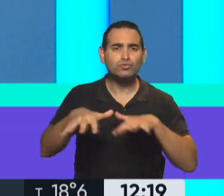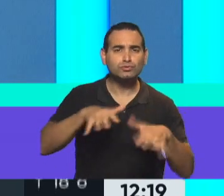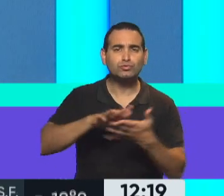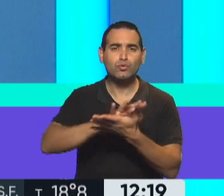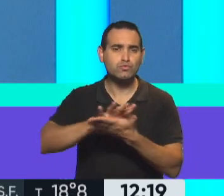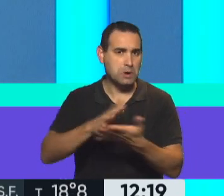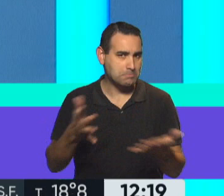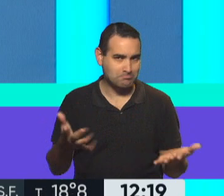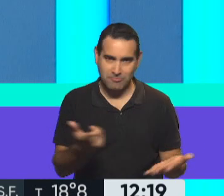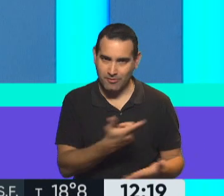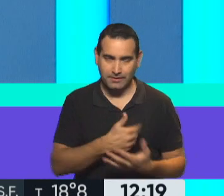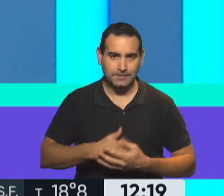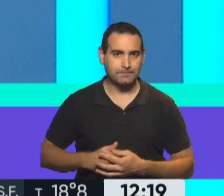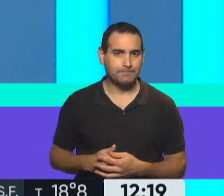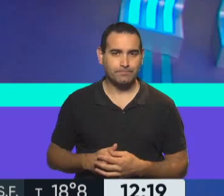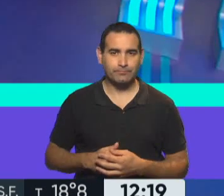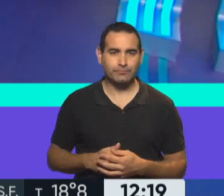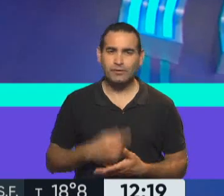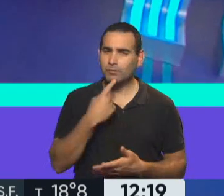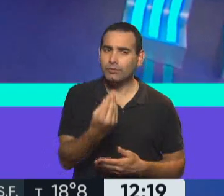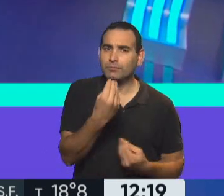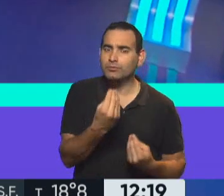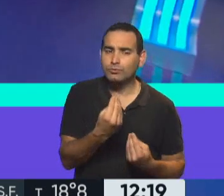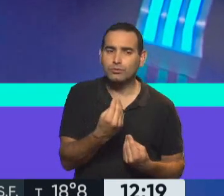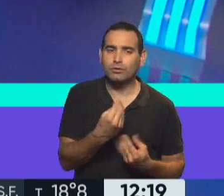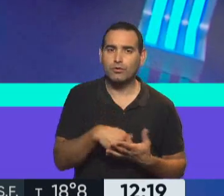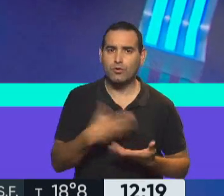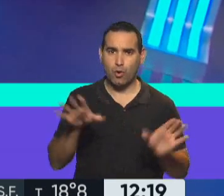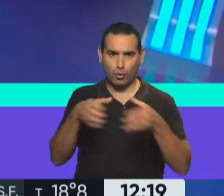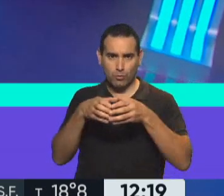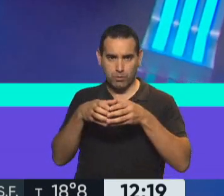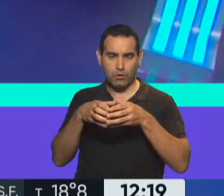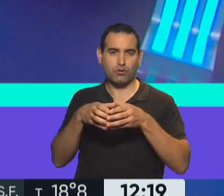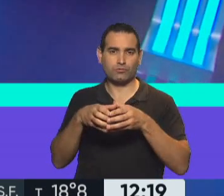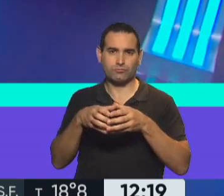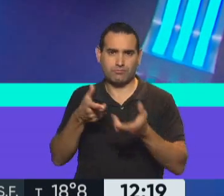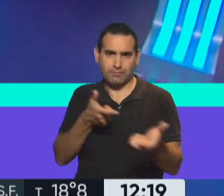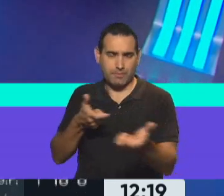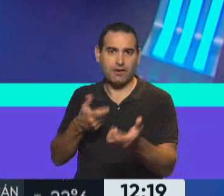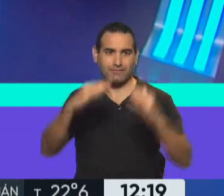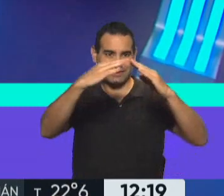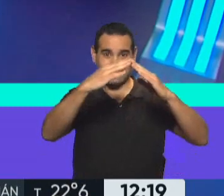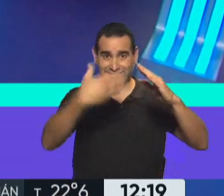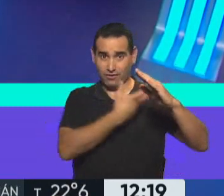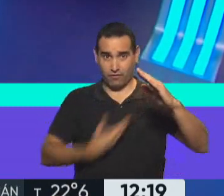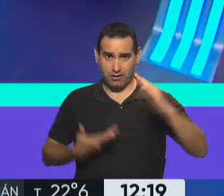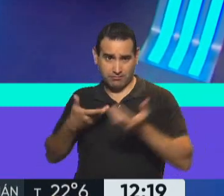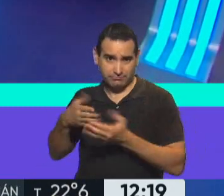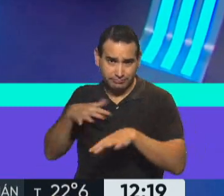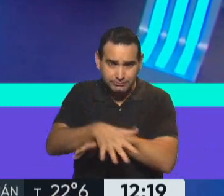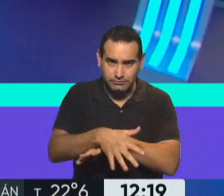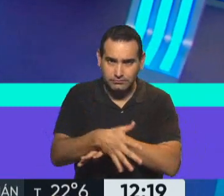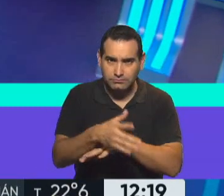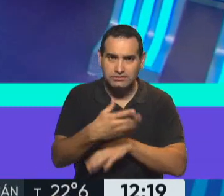situación y qué pasó justamente cuando están ingresando este grupo de hombres armados a la residencia obviamente había seguridad